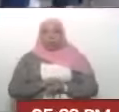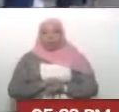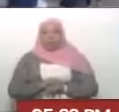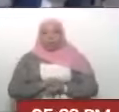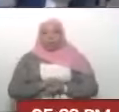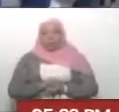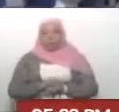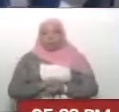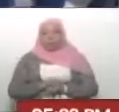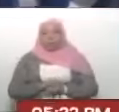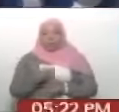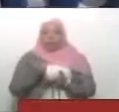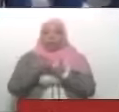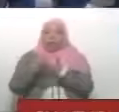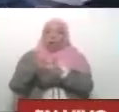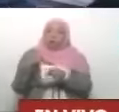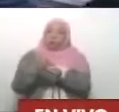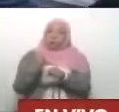Y que somos la garantía.